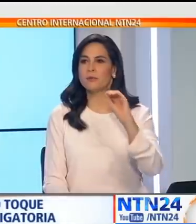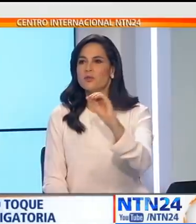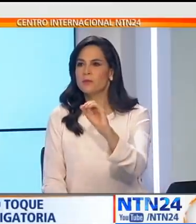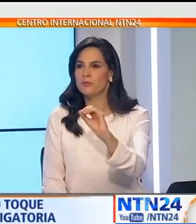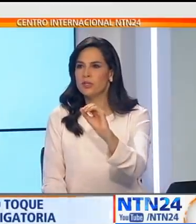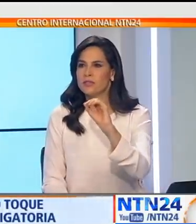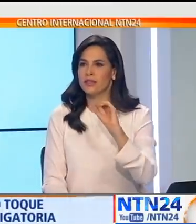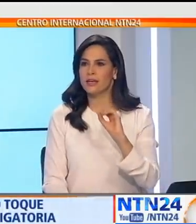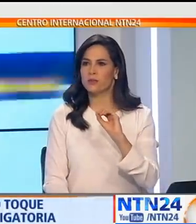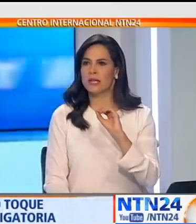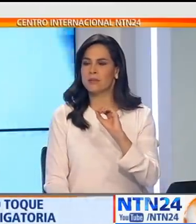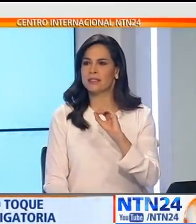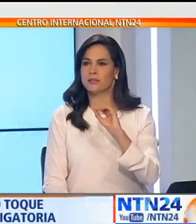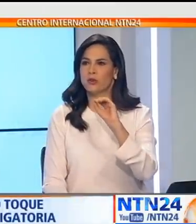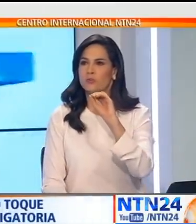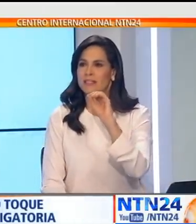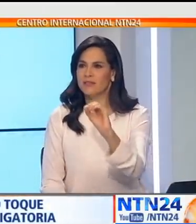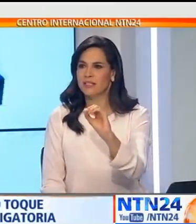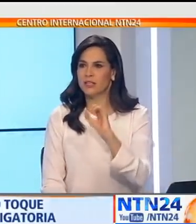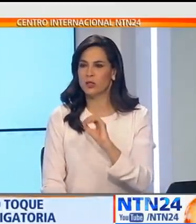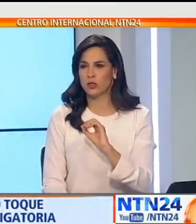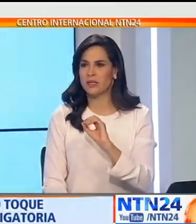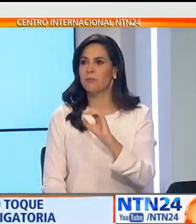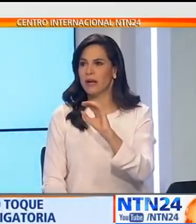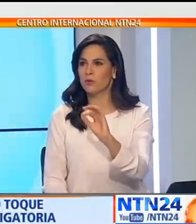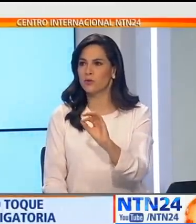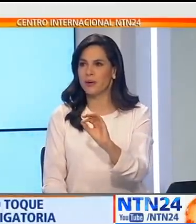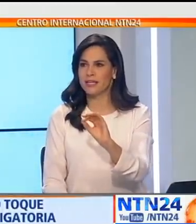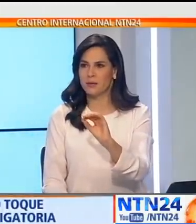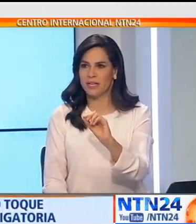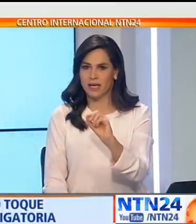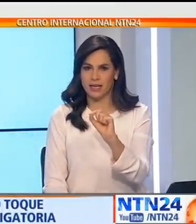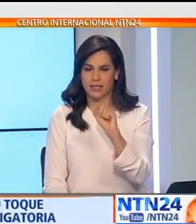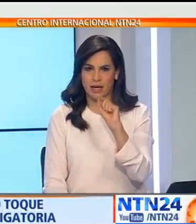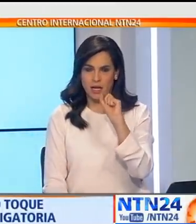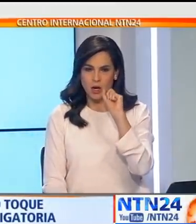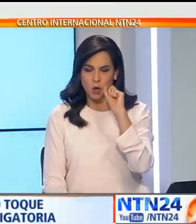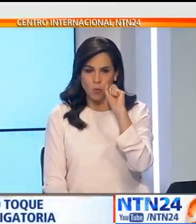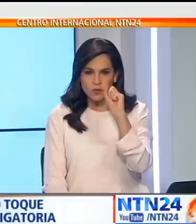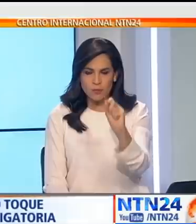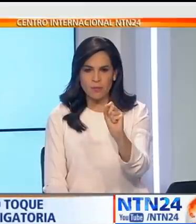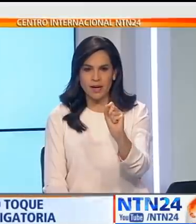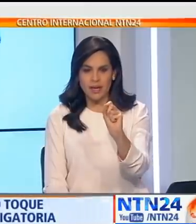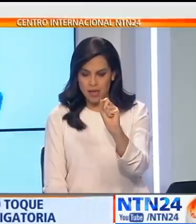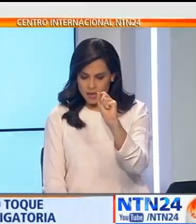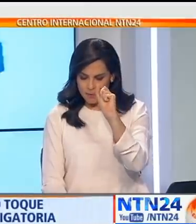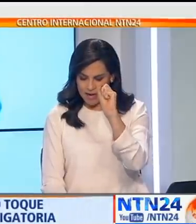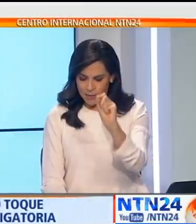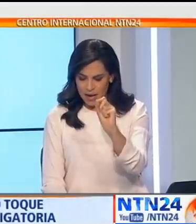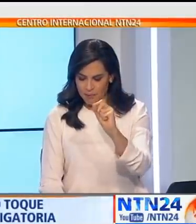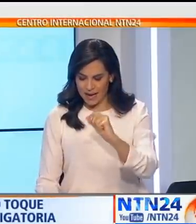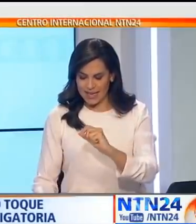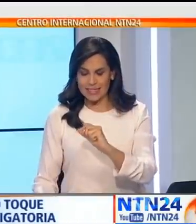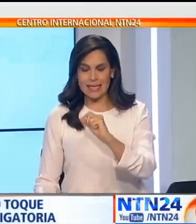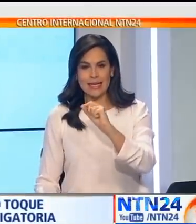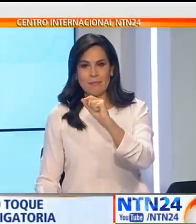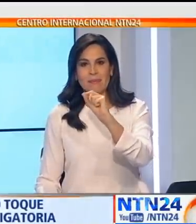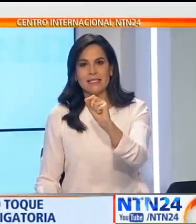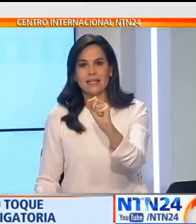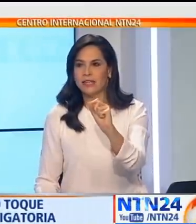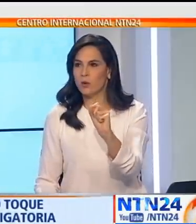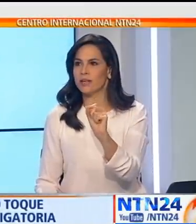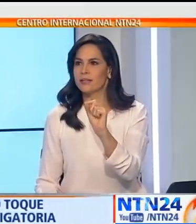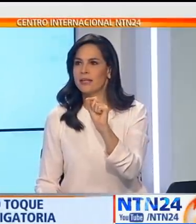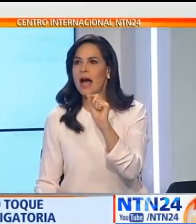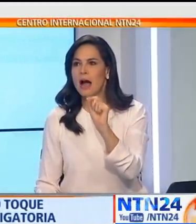complejo, los próximos 15 días son los más difíciles los que vienen para algunos países de América Latina. ¿Cómo se prepara Panamá para ese